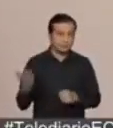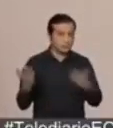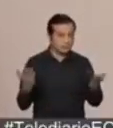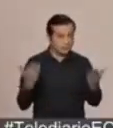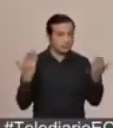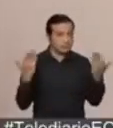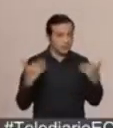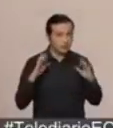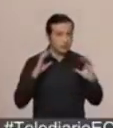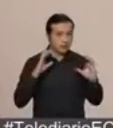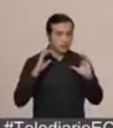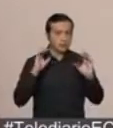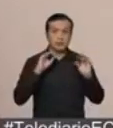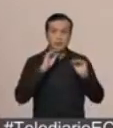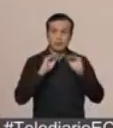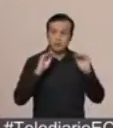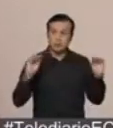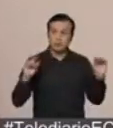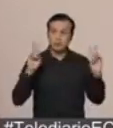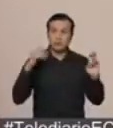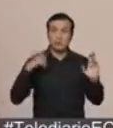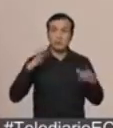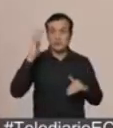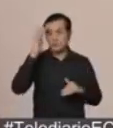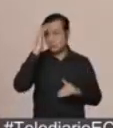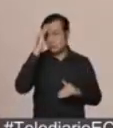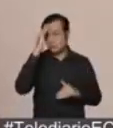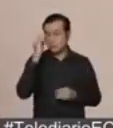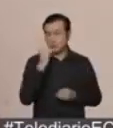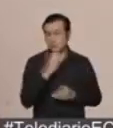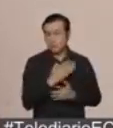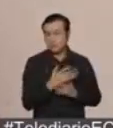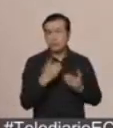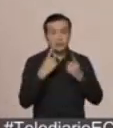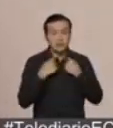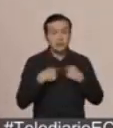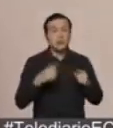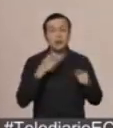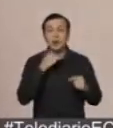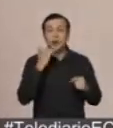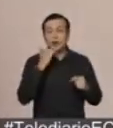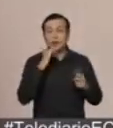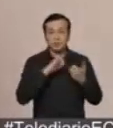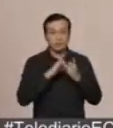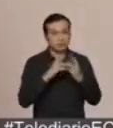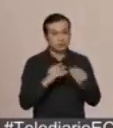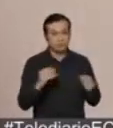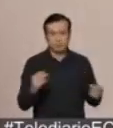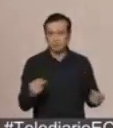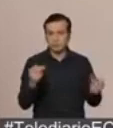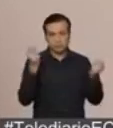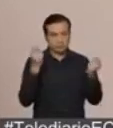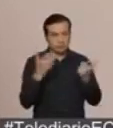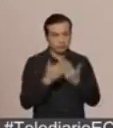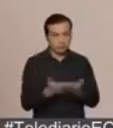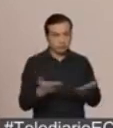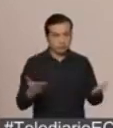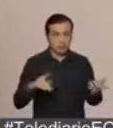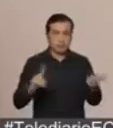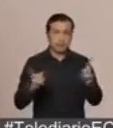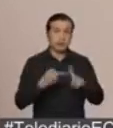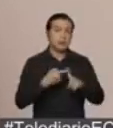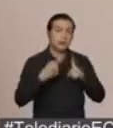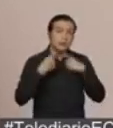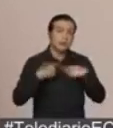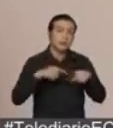para manifestar un poco esta preocupación y efectivamente poder encontrar también la solución de manera conjunta. Cabe primero